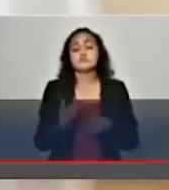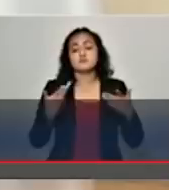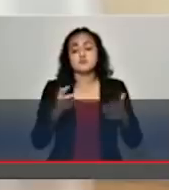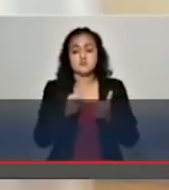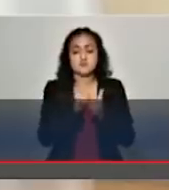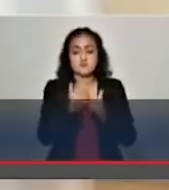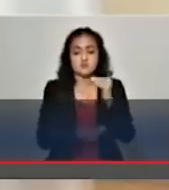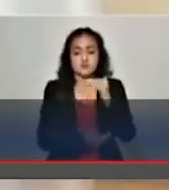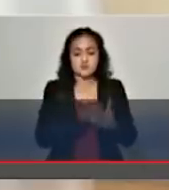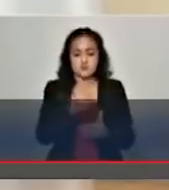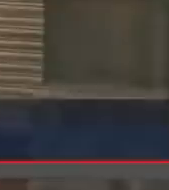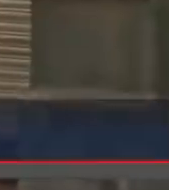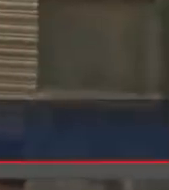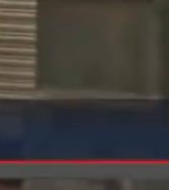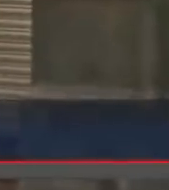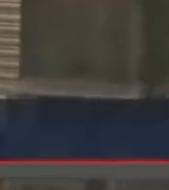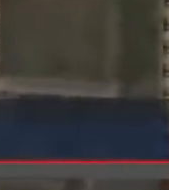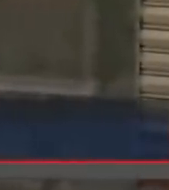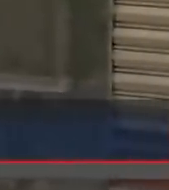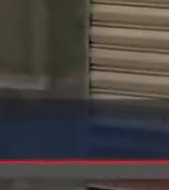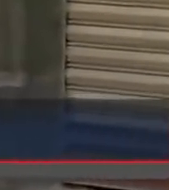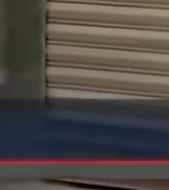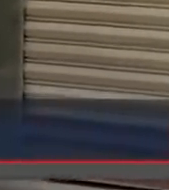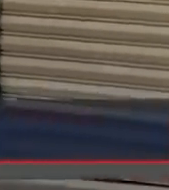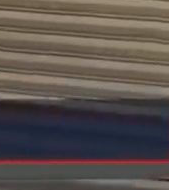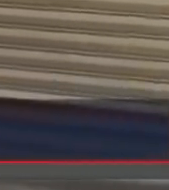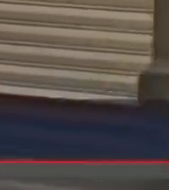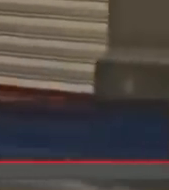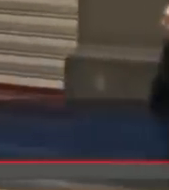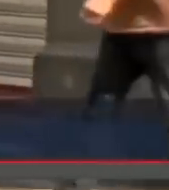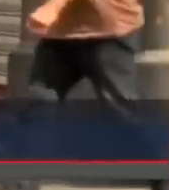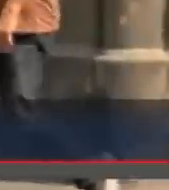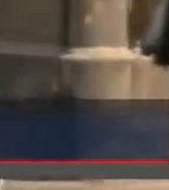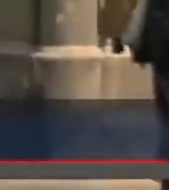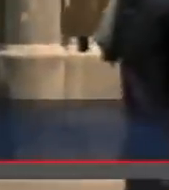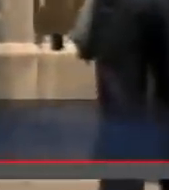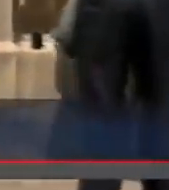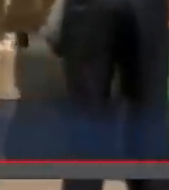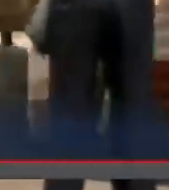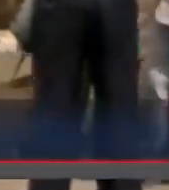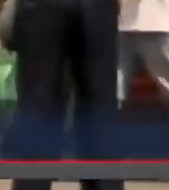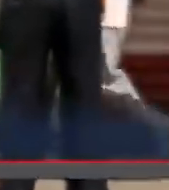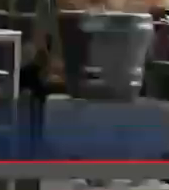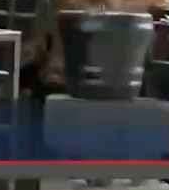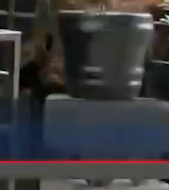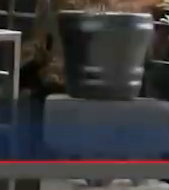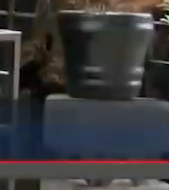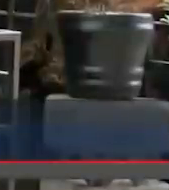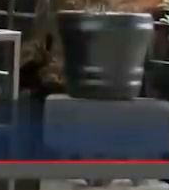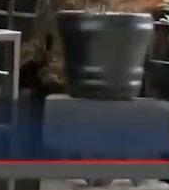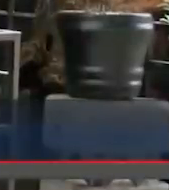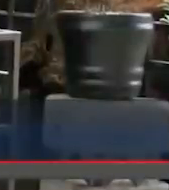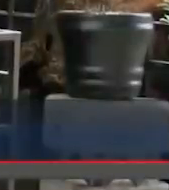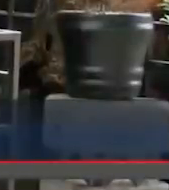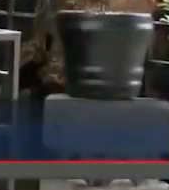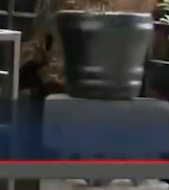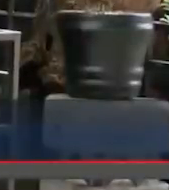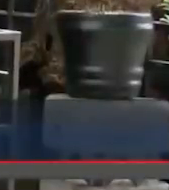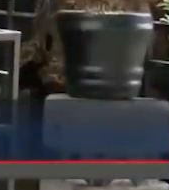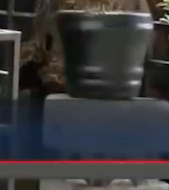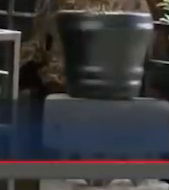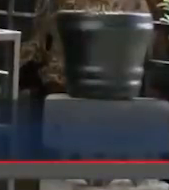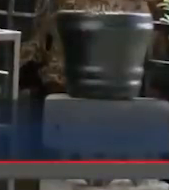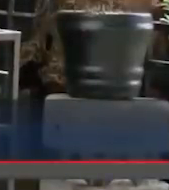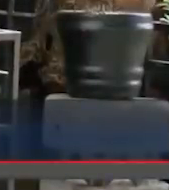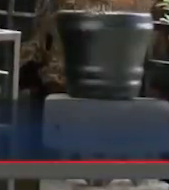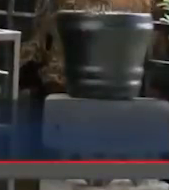abrazarnos pronto de acuerdo con el último reporte de nuevos contagios de coronavirus las cifras se comporta en aumento lo que